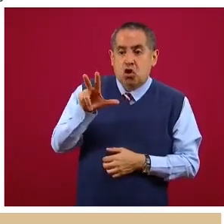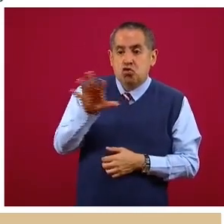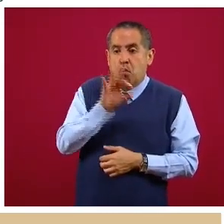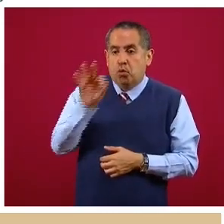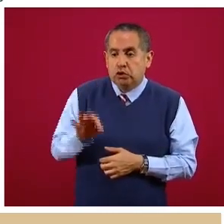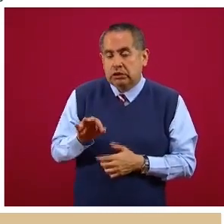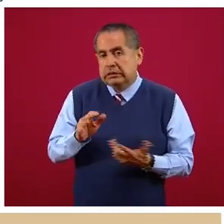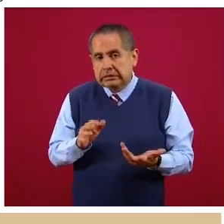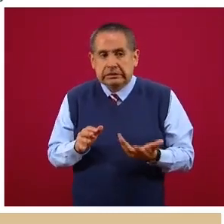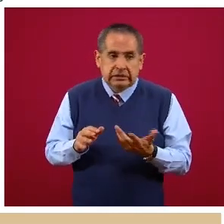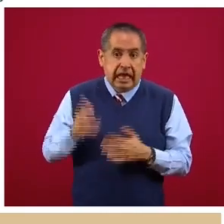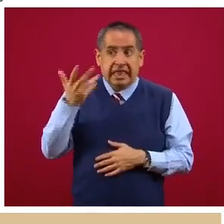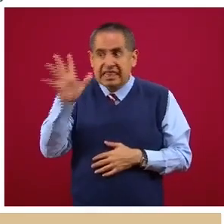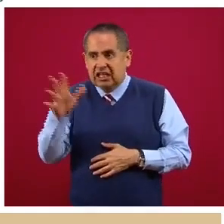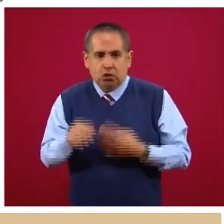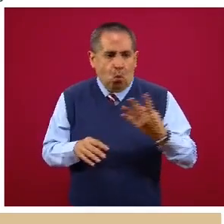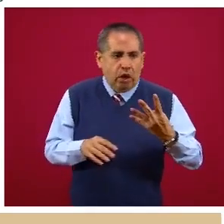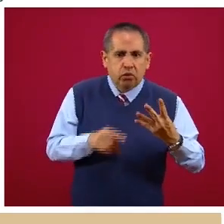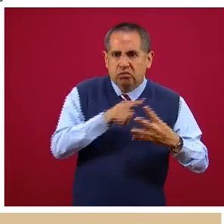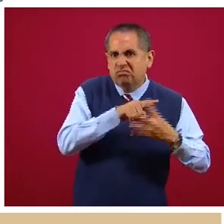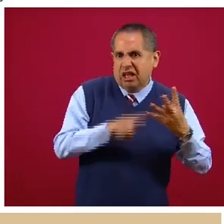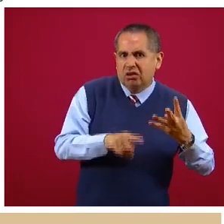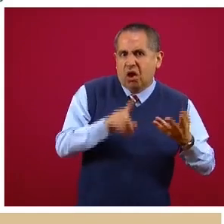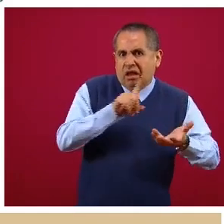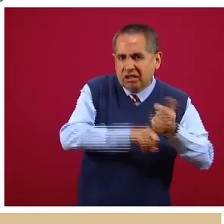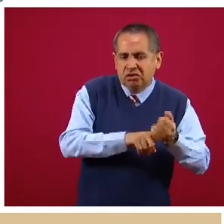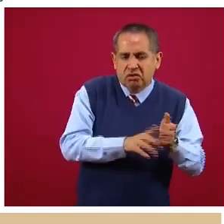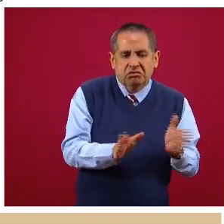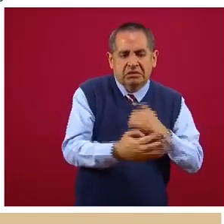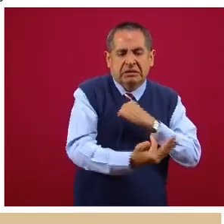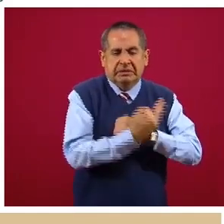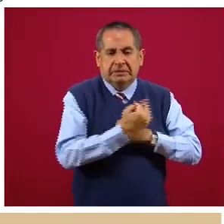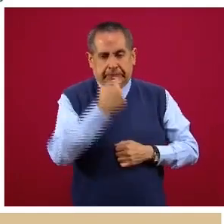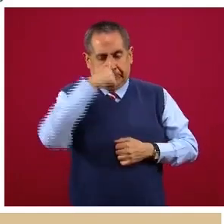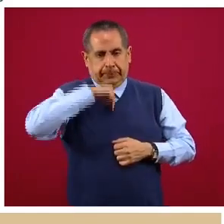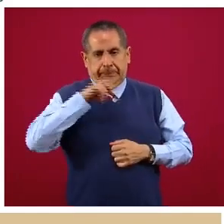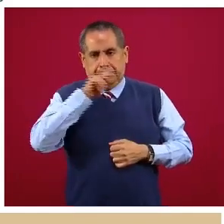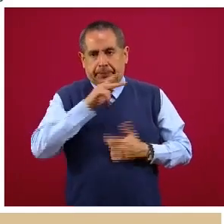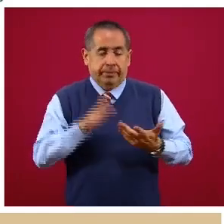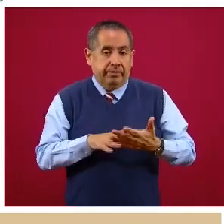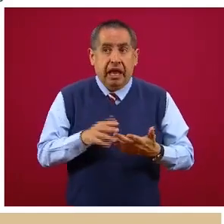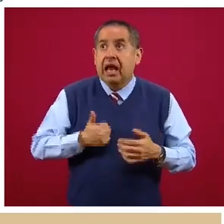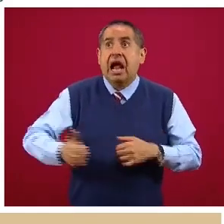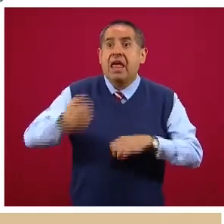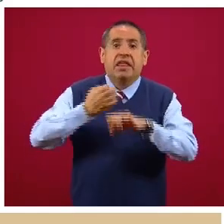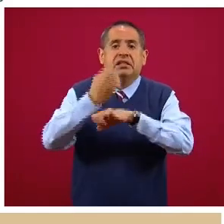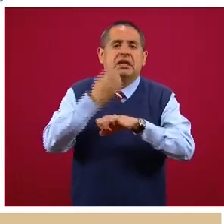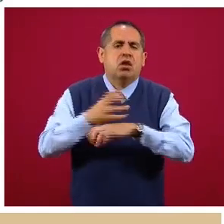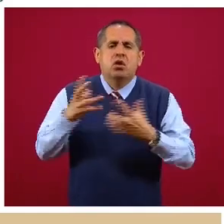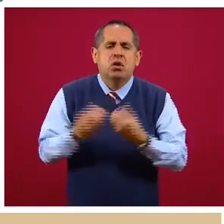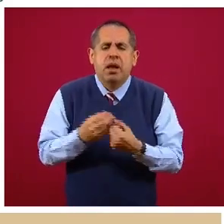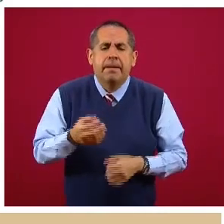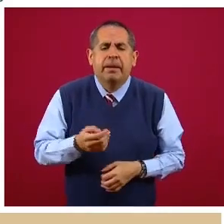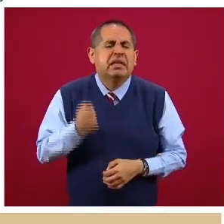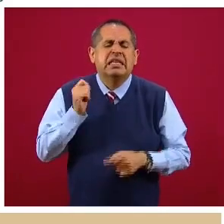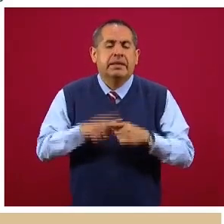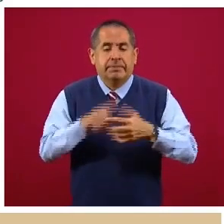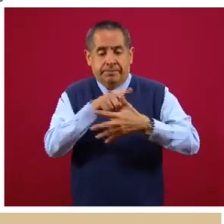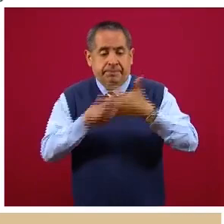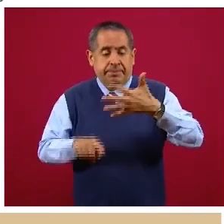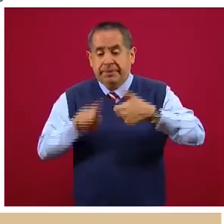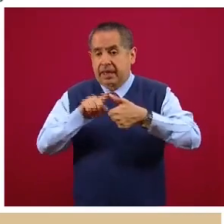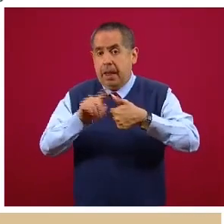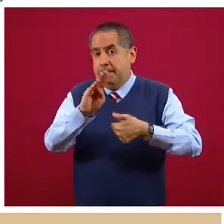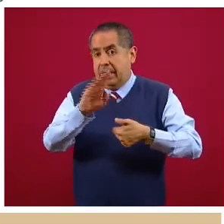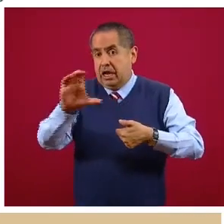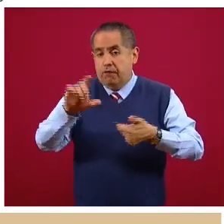menos de 4 de cada 10. Y en orden de ocupación por entidad federativa, las primeras 5 son Baja